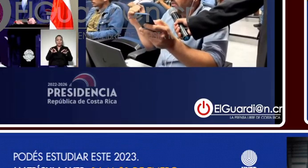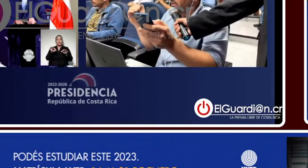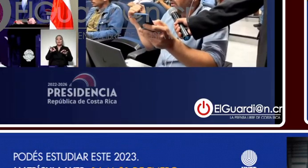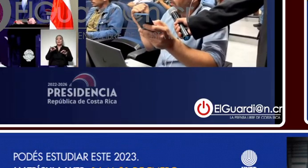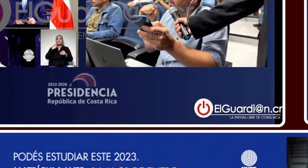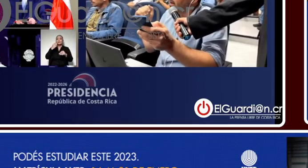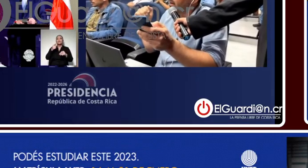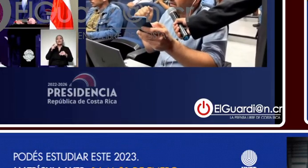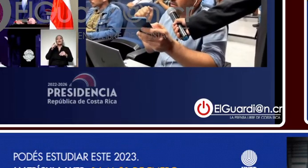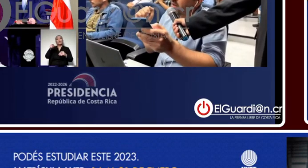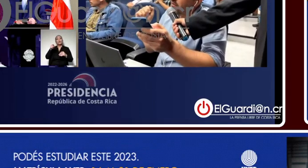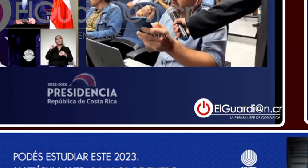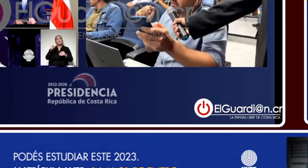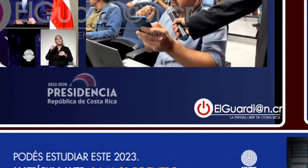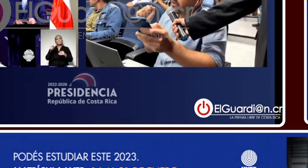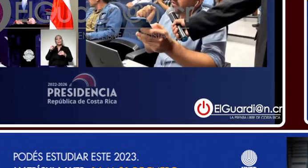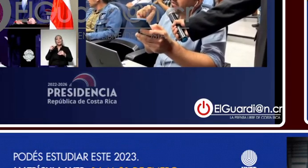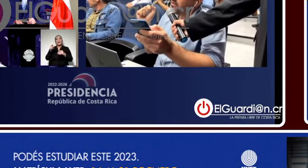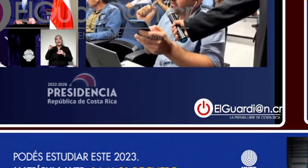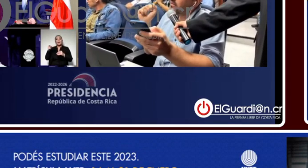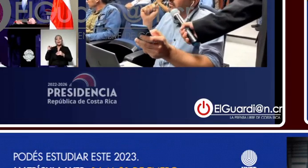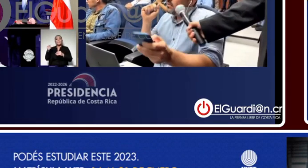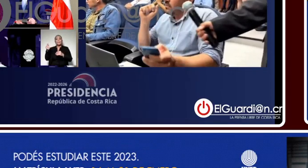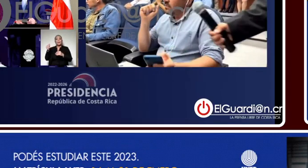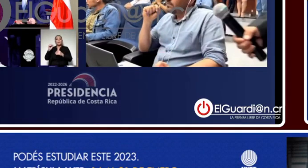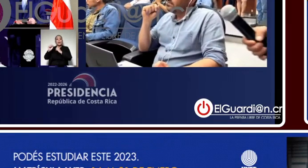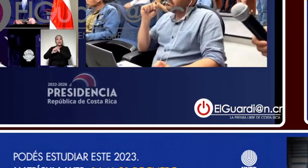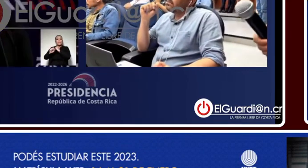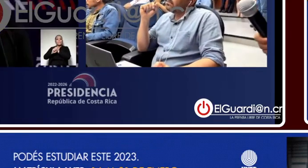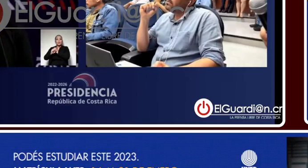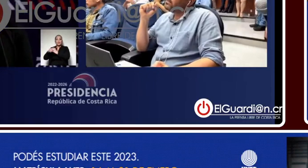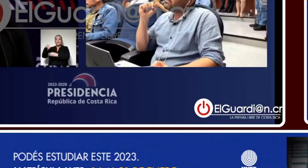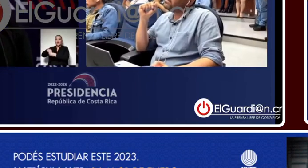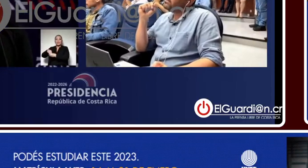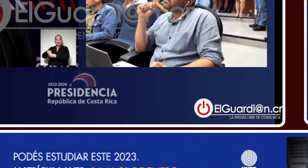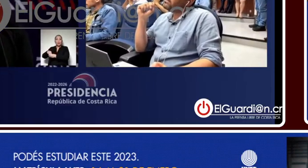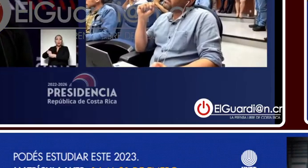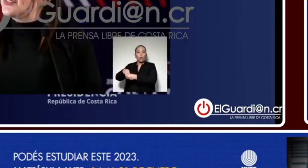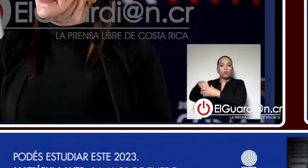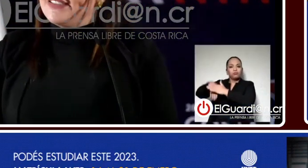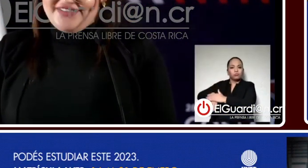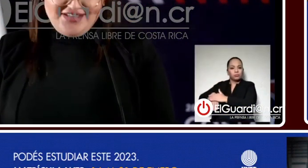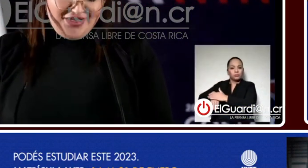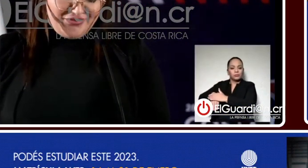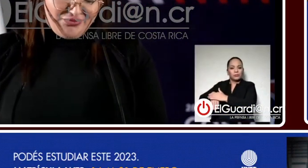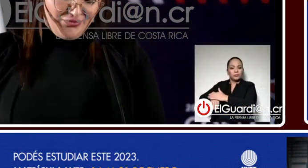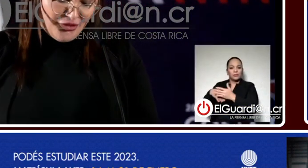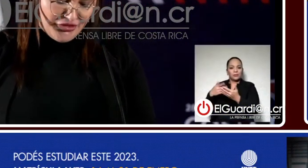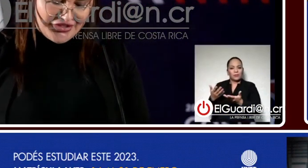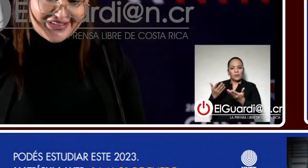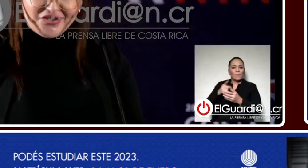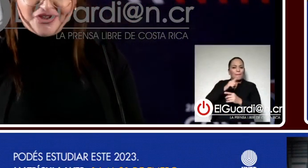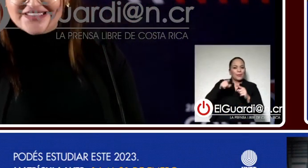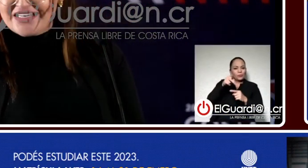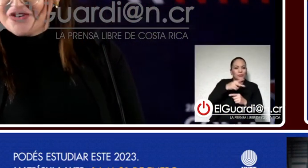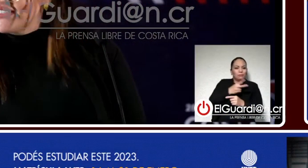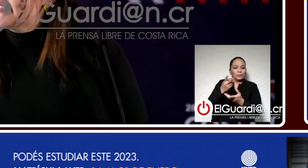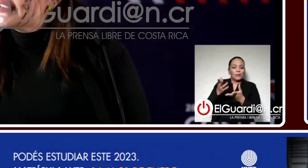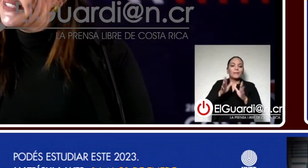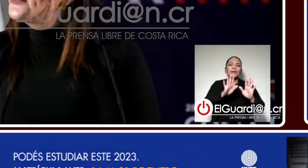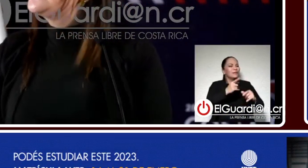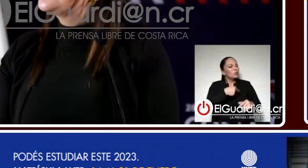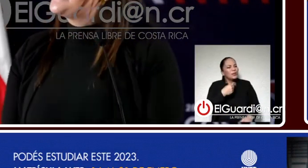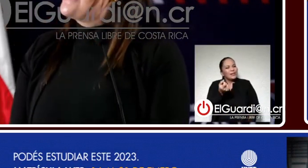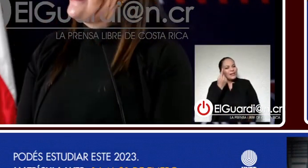versión con la otra, doctora? Es que es tan fácil, de verdad que le buscan montones de cosas a algo